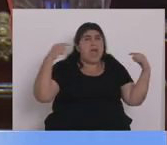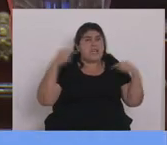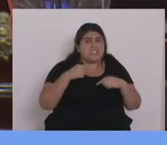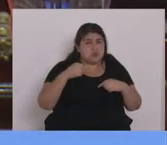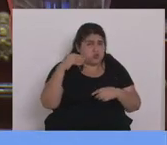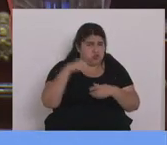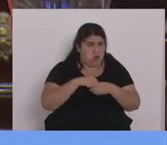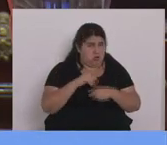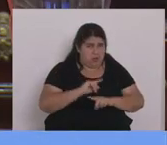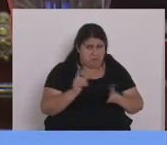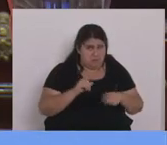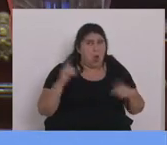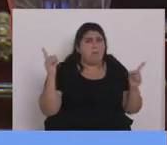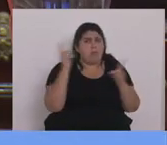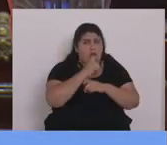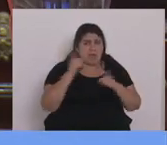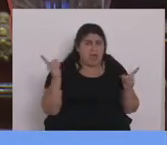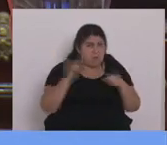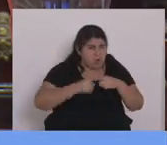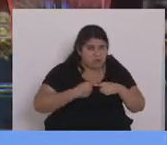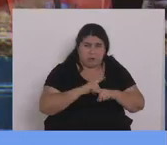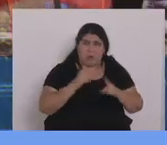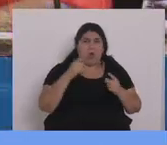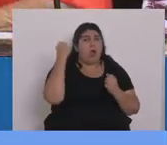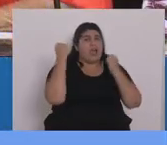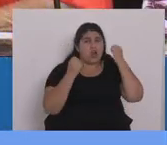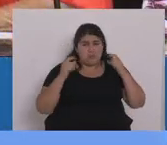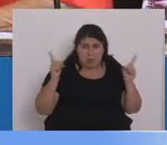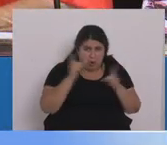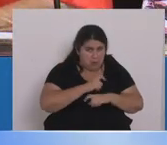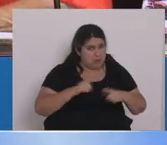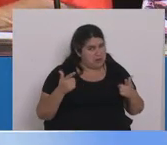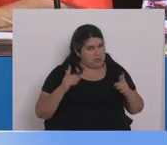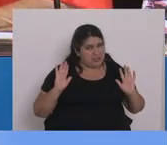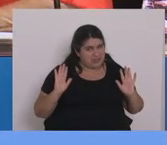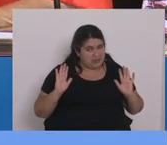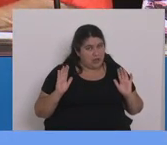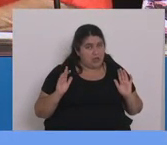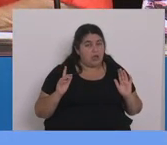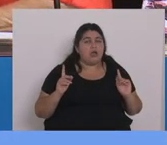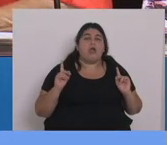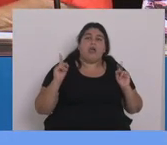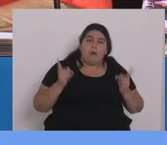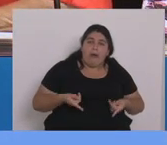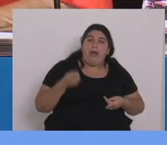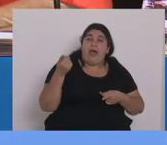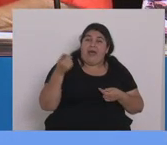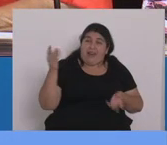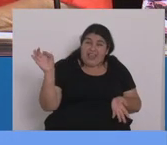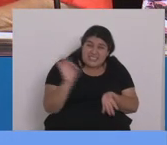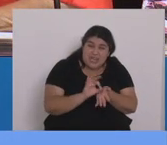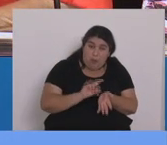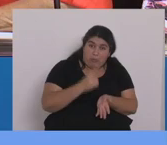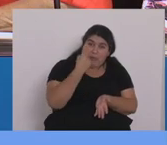sin crisis política, sin crisis económica y sin crisis social. Y sin embargo, desde la hora cero, desde